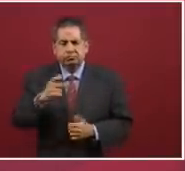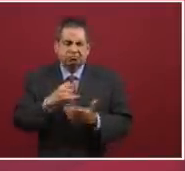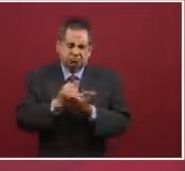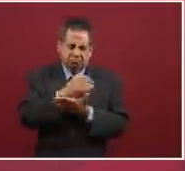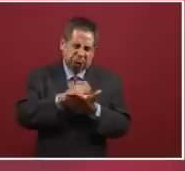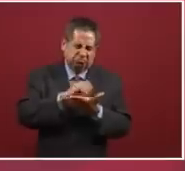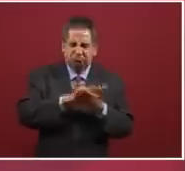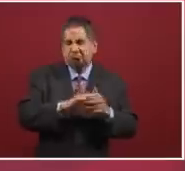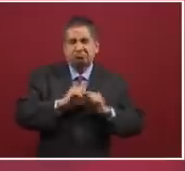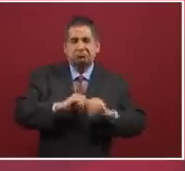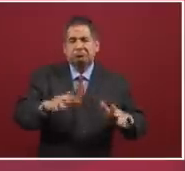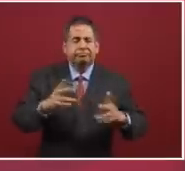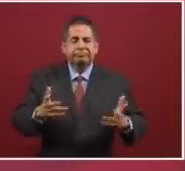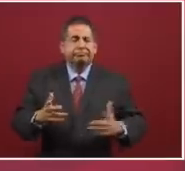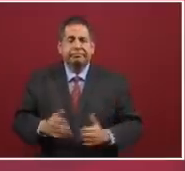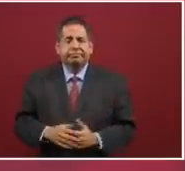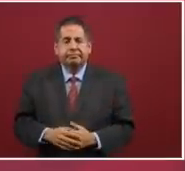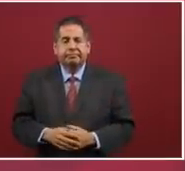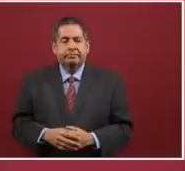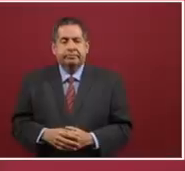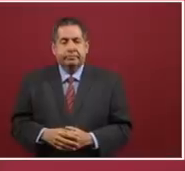contundentes,